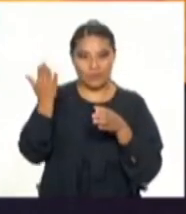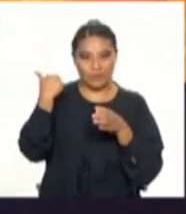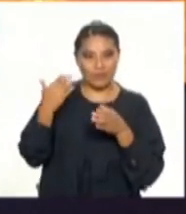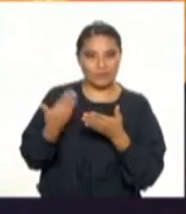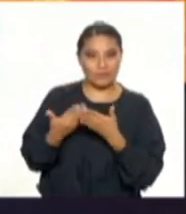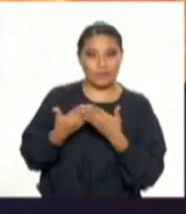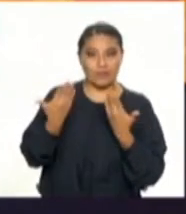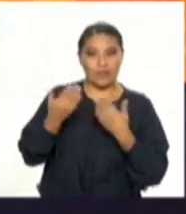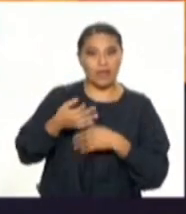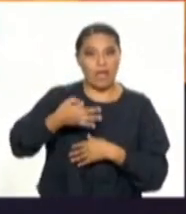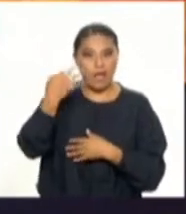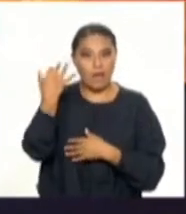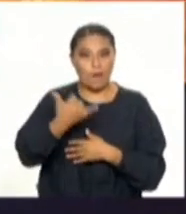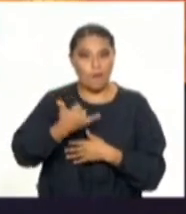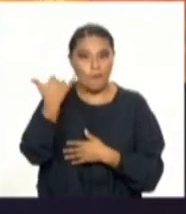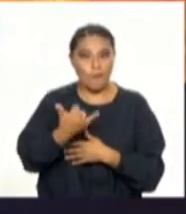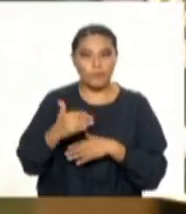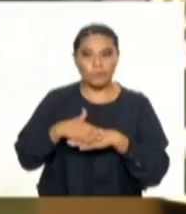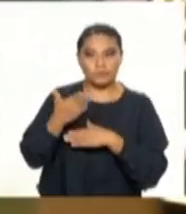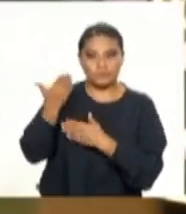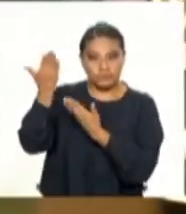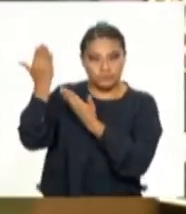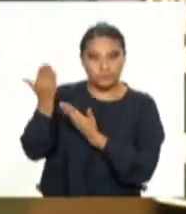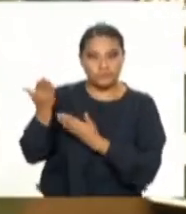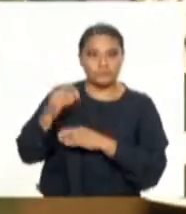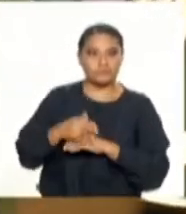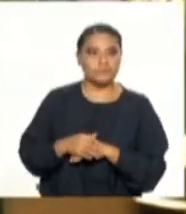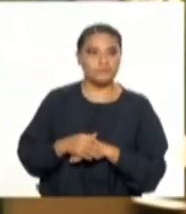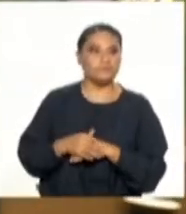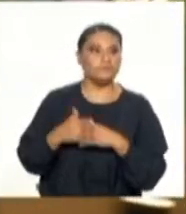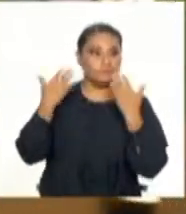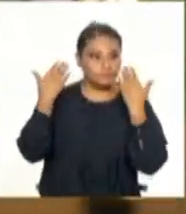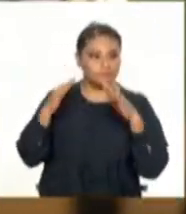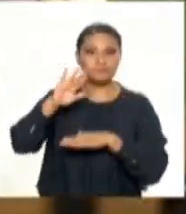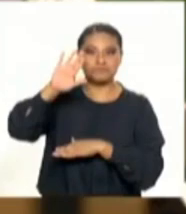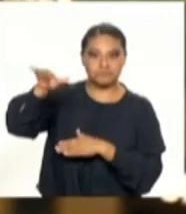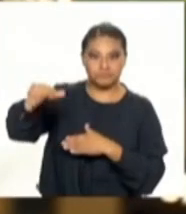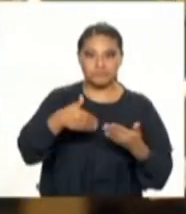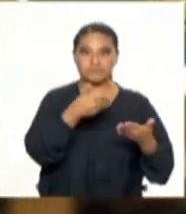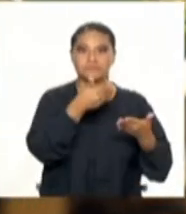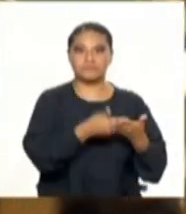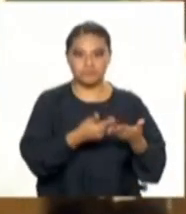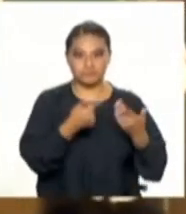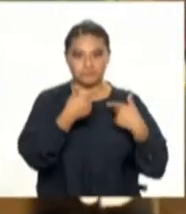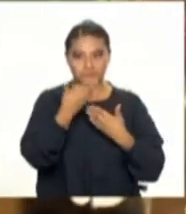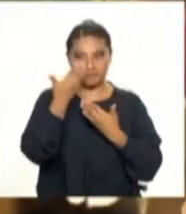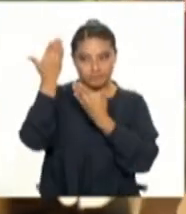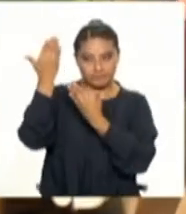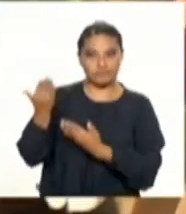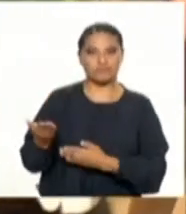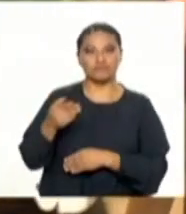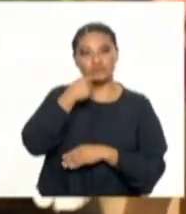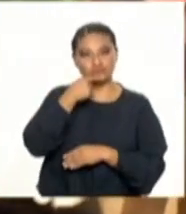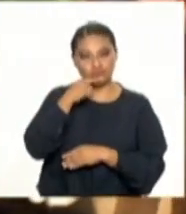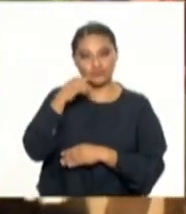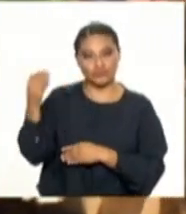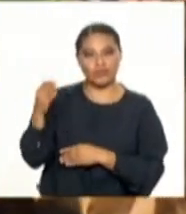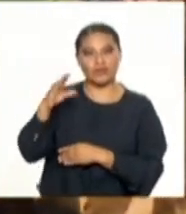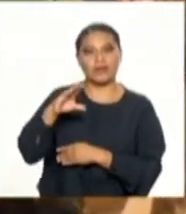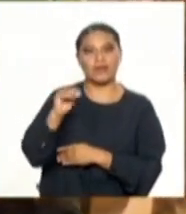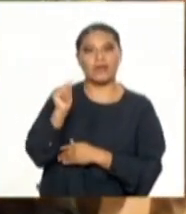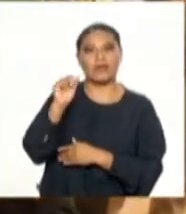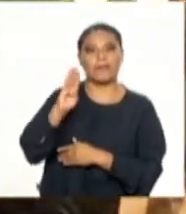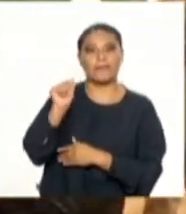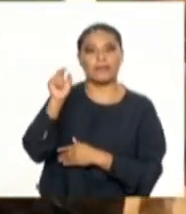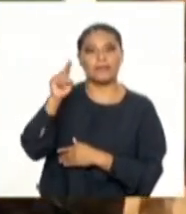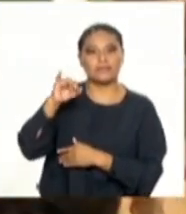Noticia de último minuto, noticia en desarrollo. Ya llegó la señorita Cabanillas. Miren ustedes esas imágenes con